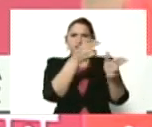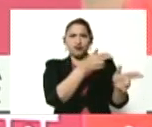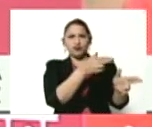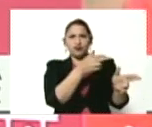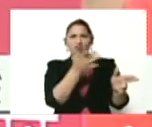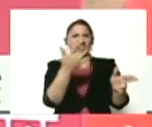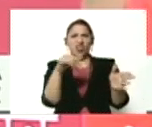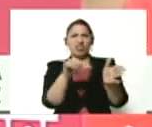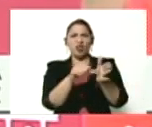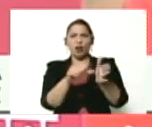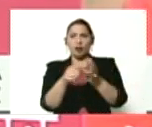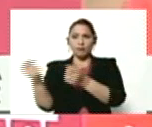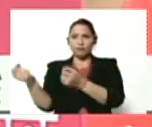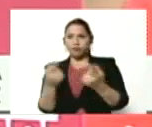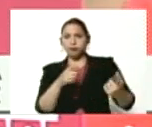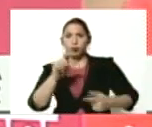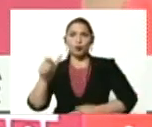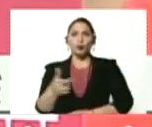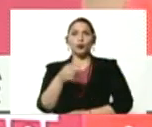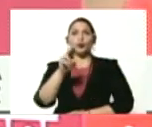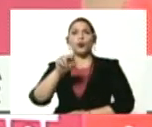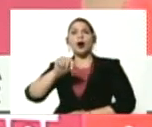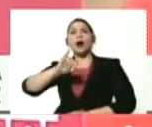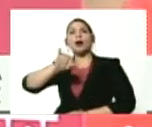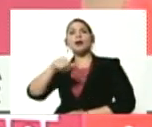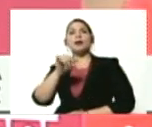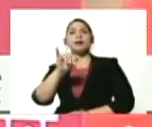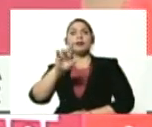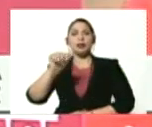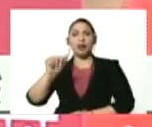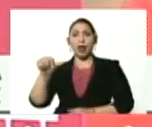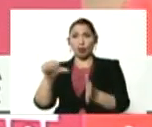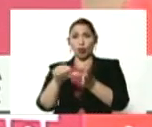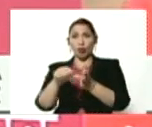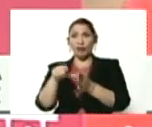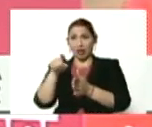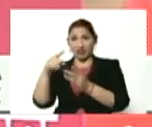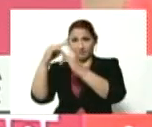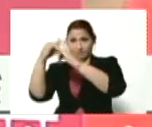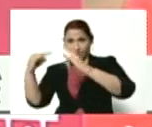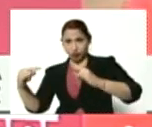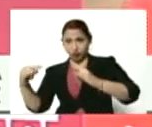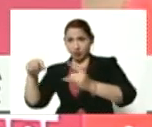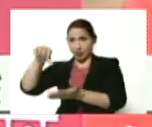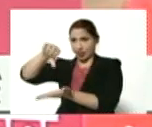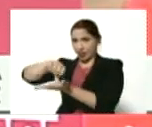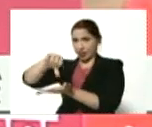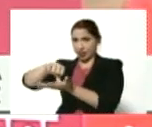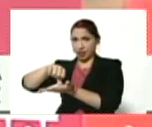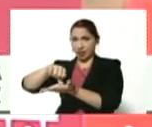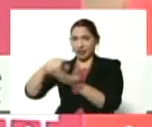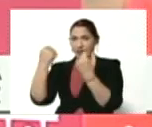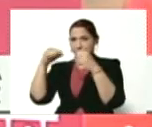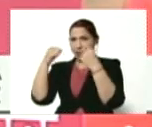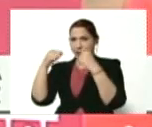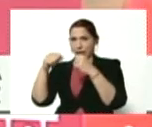proveniente de La Guajira, donde estuvieron siendo entrenados en la finca de un muy violento